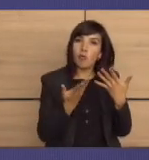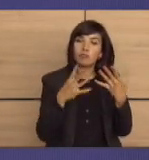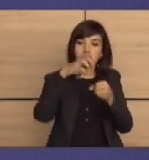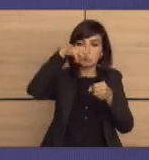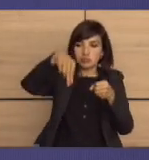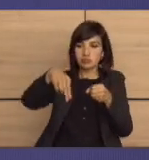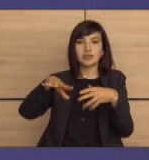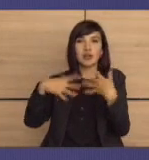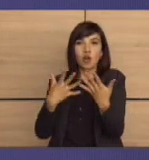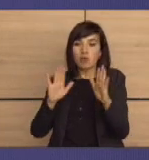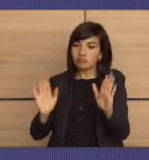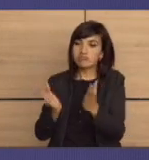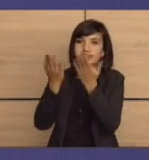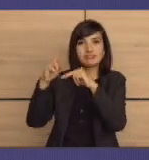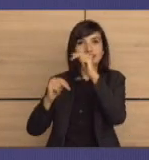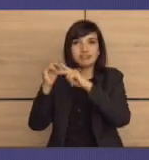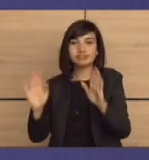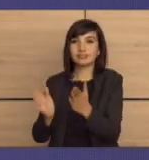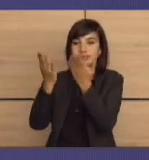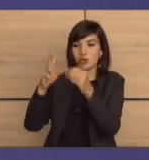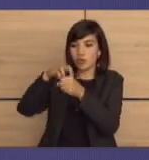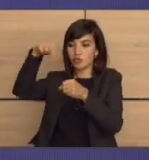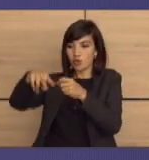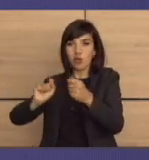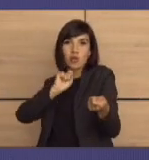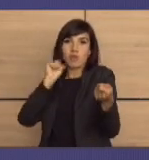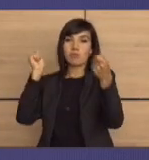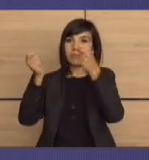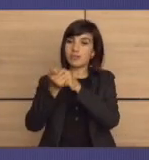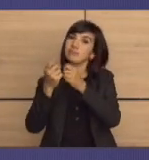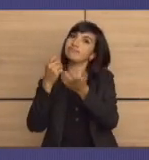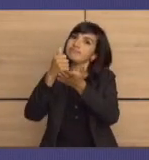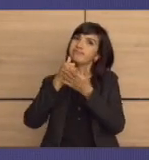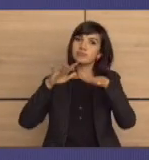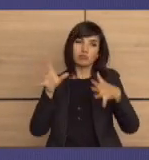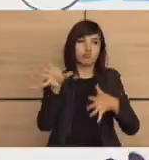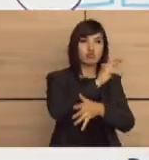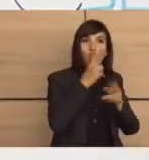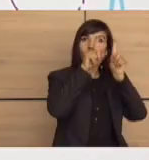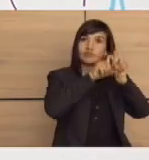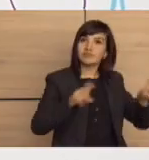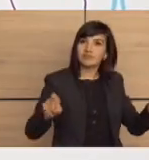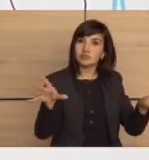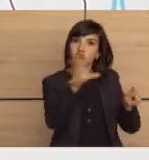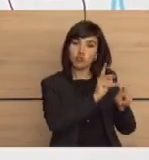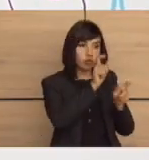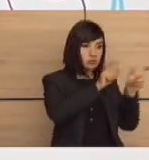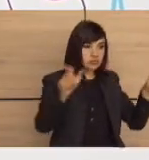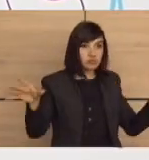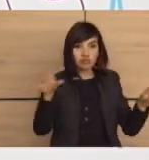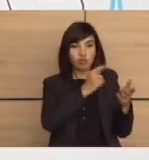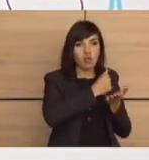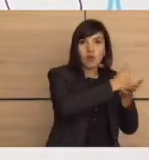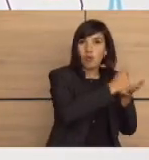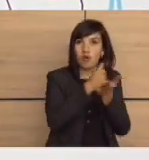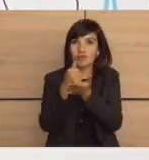ciudadanía transformadora, y que nos ayude de verdad a entendernos como seres humanos, a ayudarnos como seres humanos, que es lo que